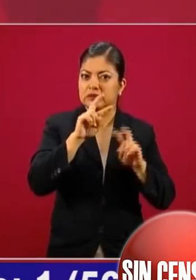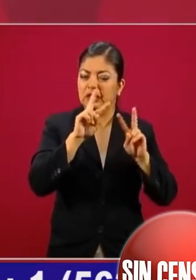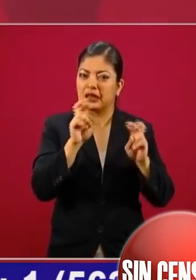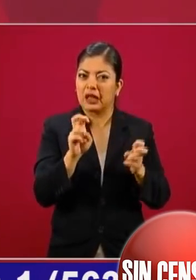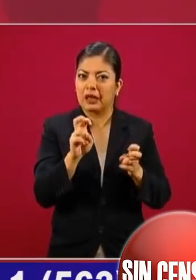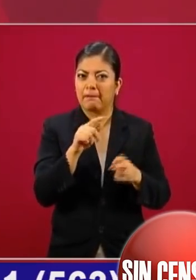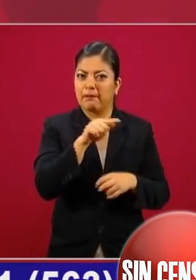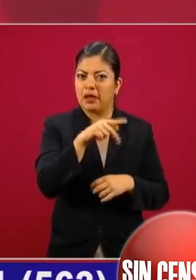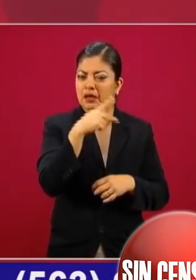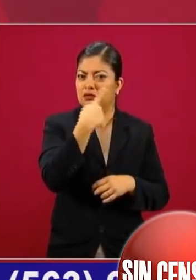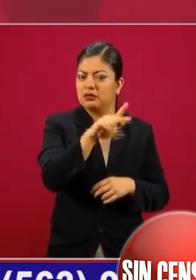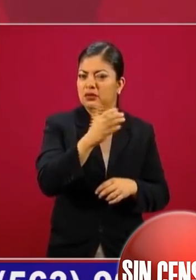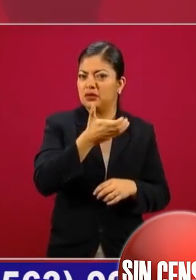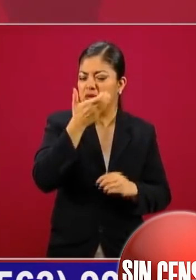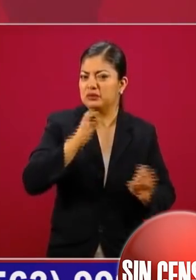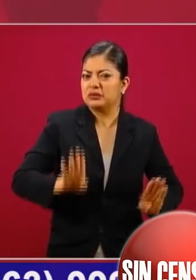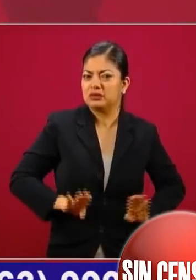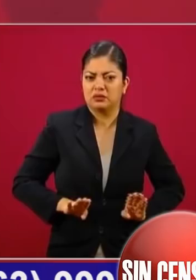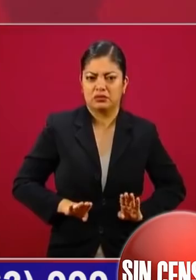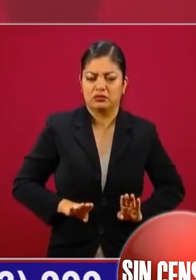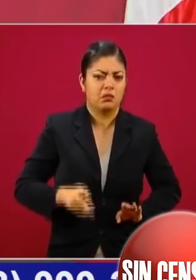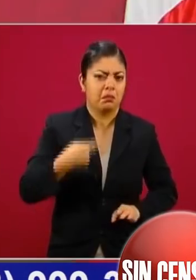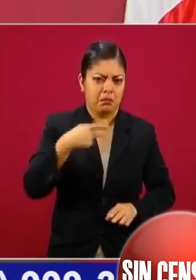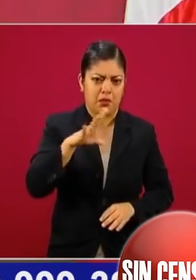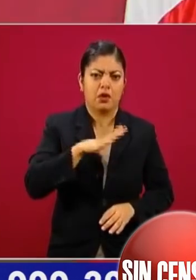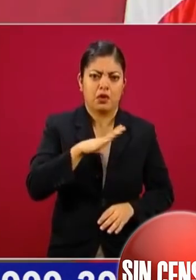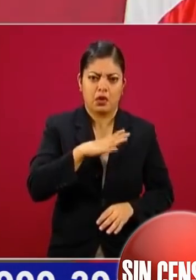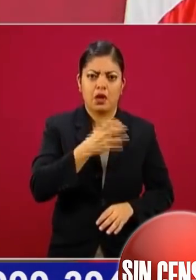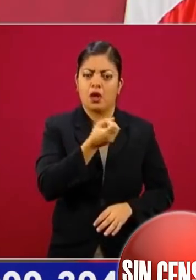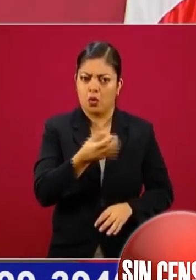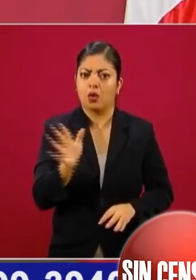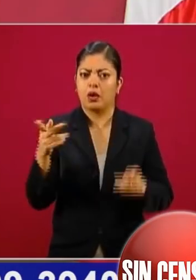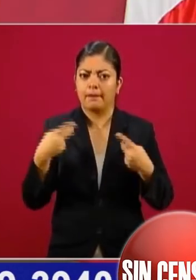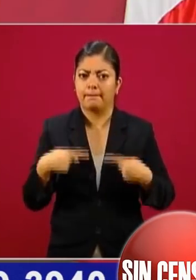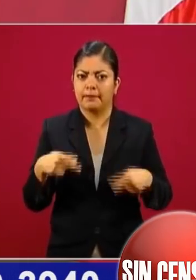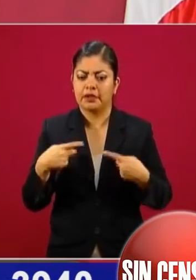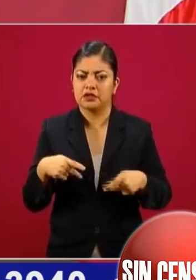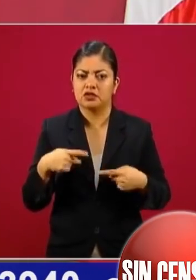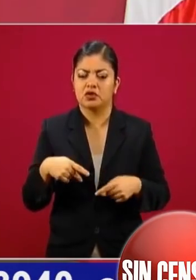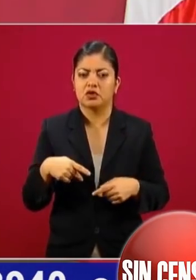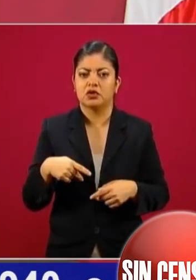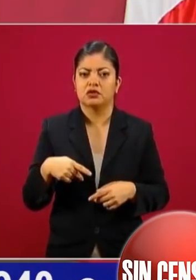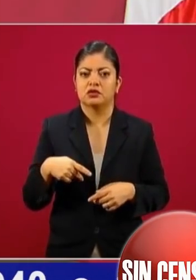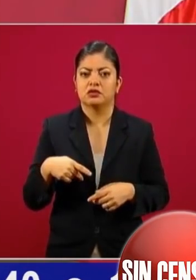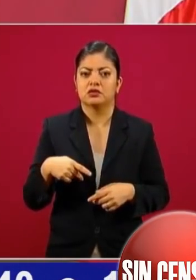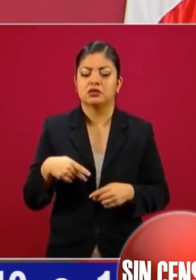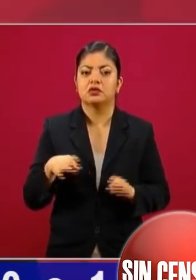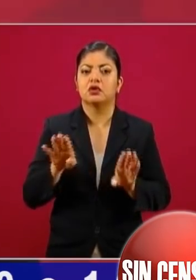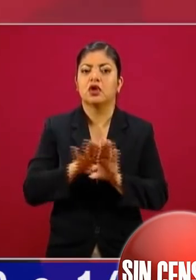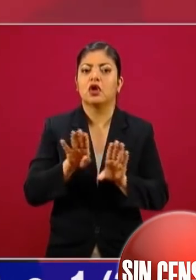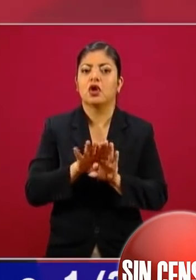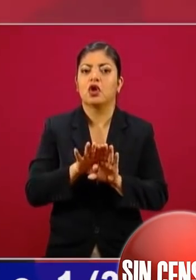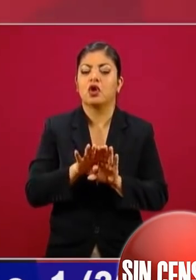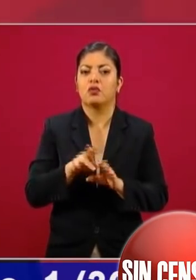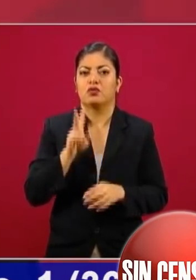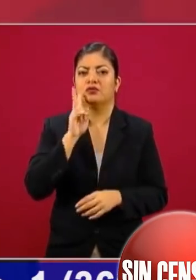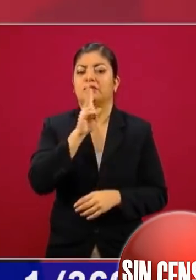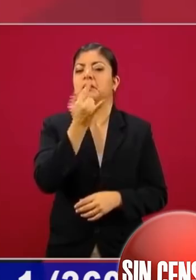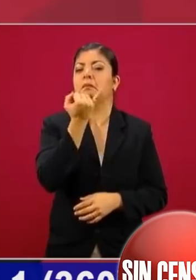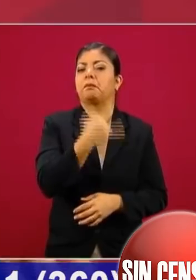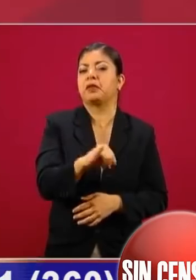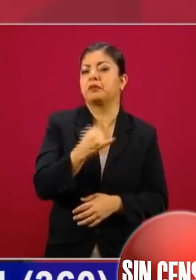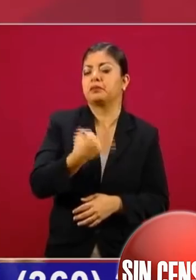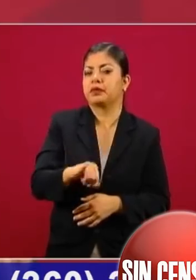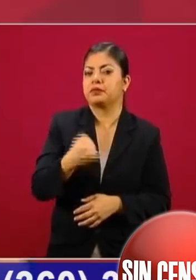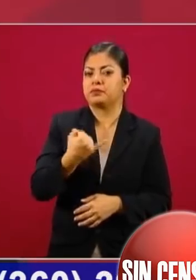técnico, pero también vemos que hay personas que parecieran empeñadas en no ver las evidencias de